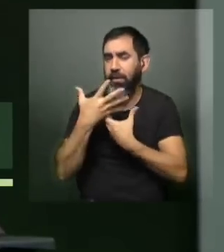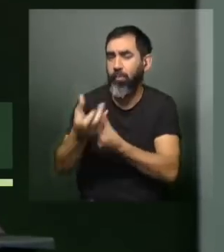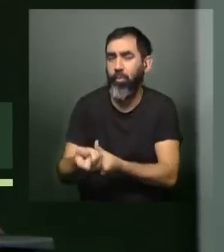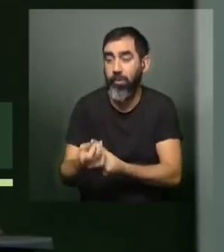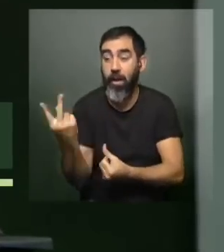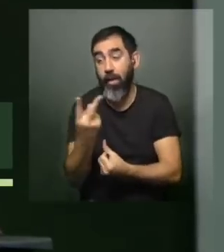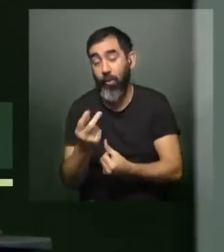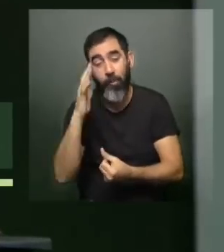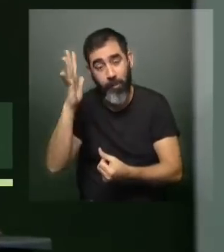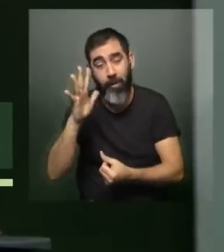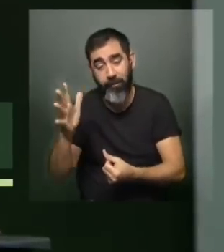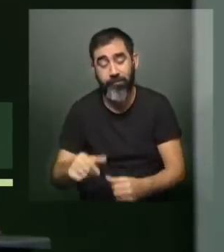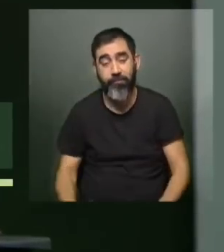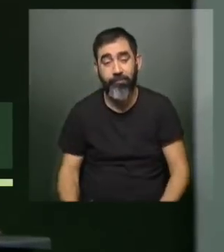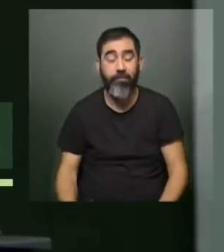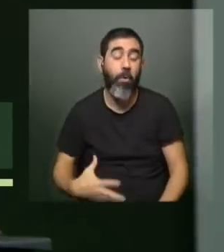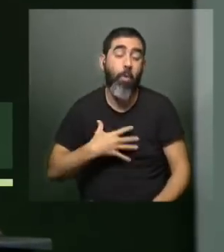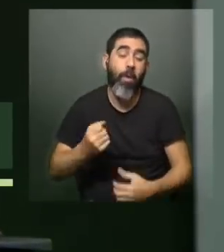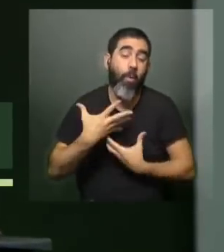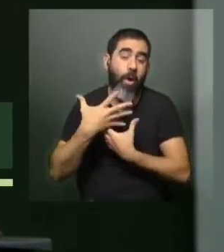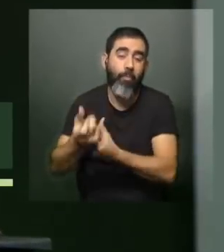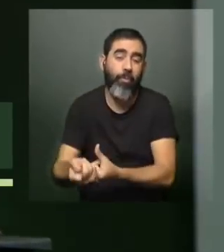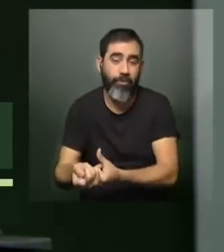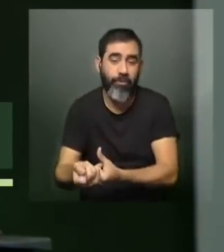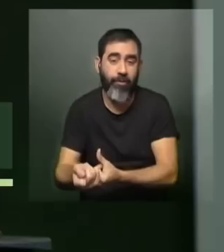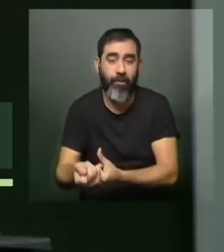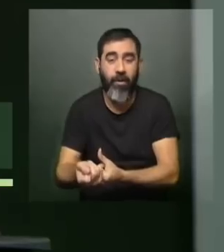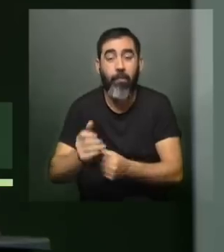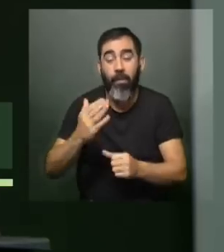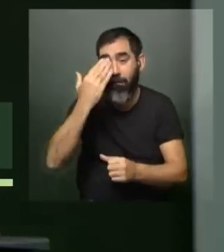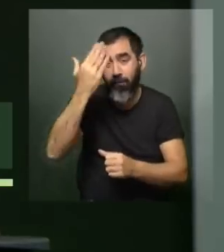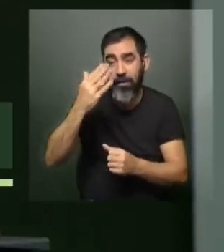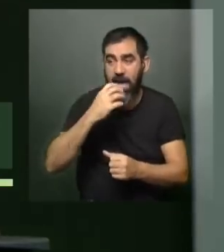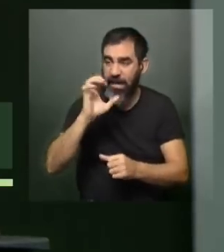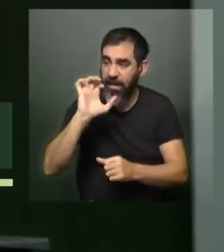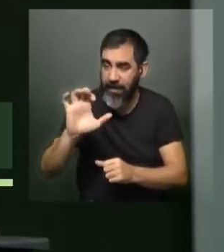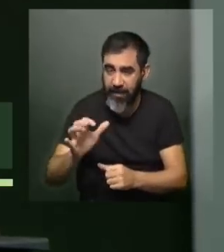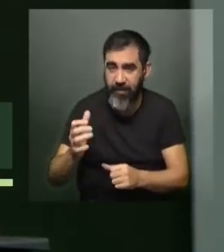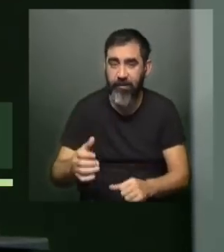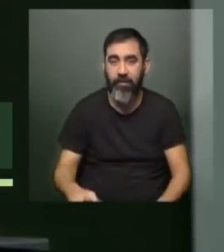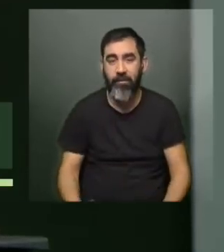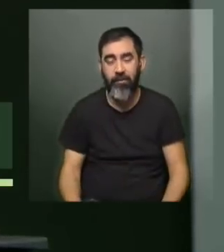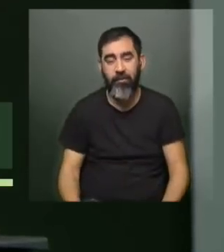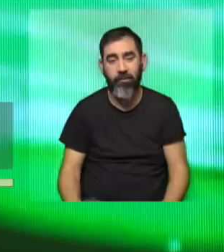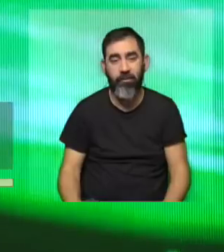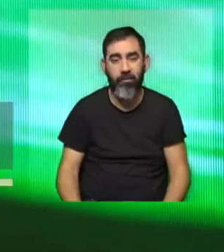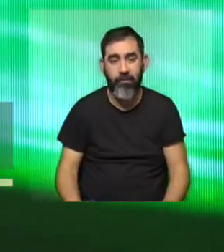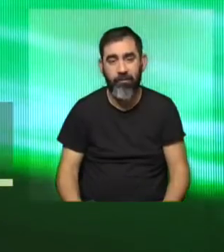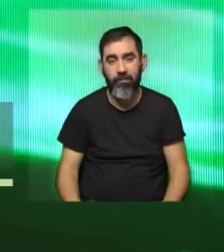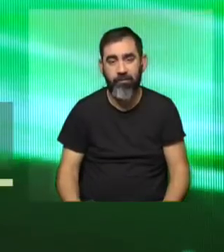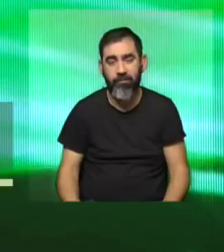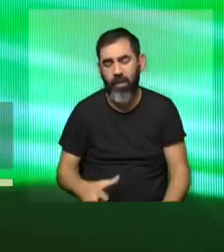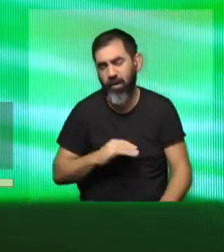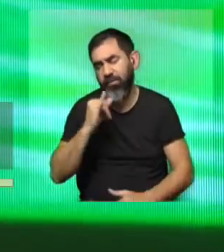imagino si que la militancia por ejemplo nacionalista te va para adelante pero capaz que desde el frente amplio de 19 Sí sí hay todo